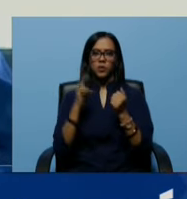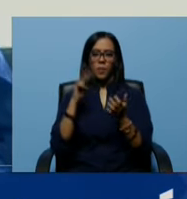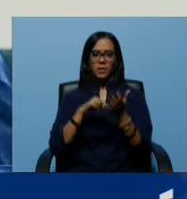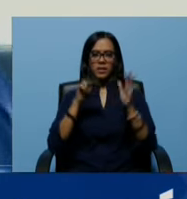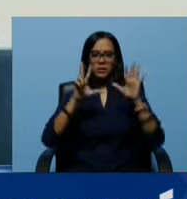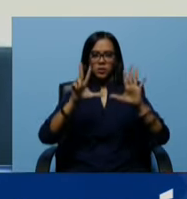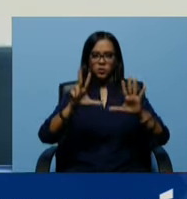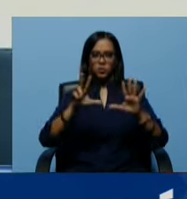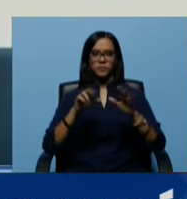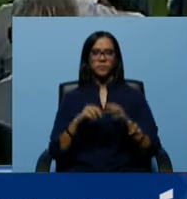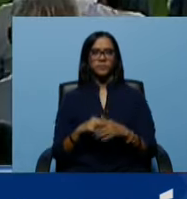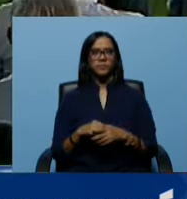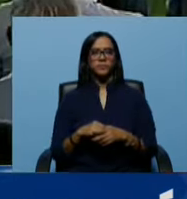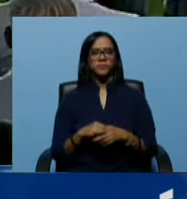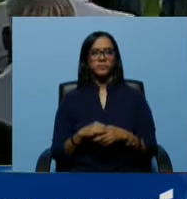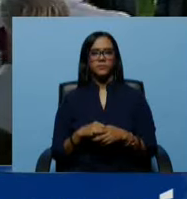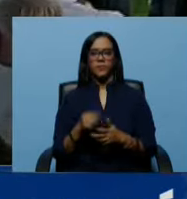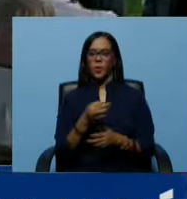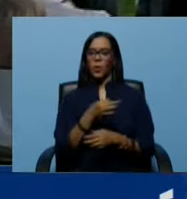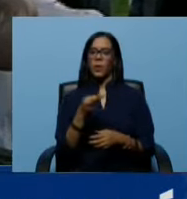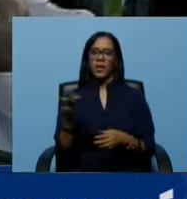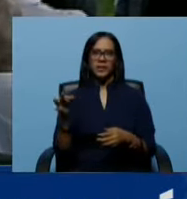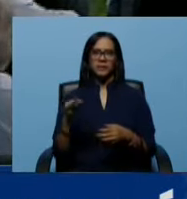2018. Correcto.